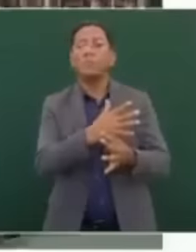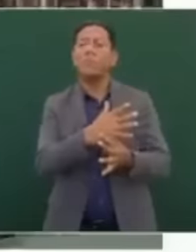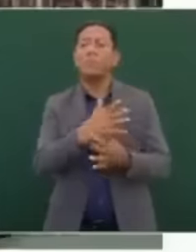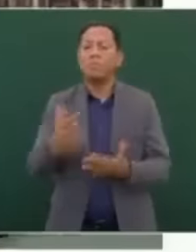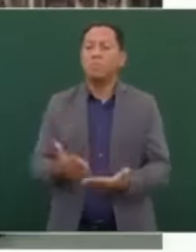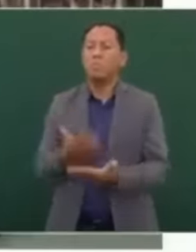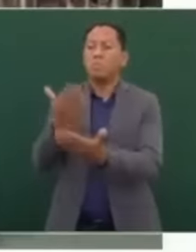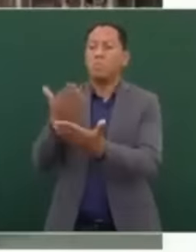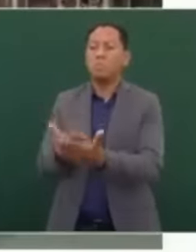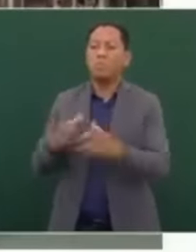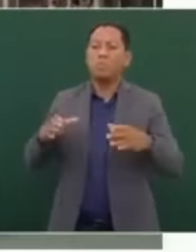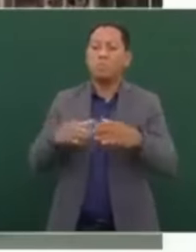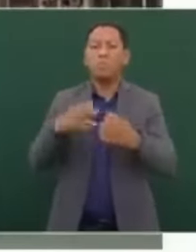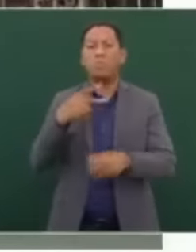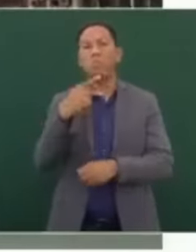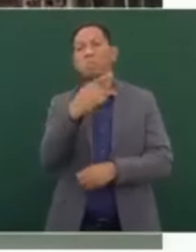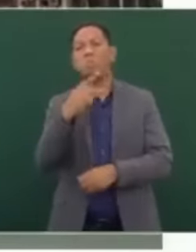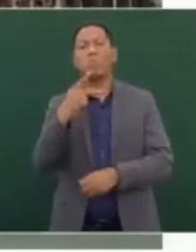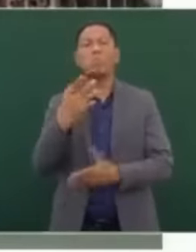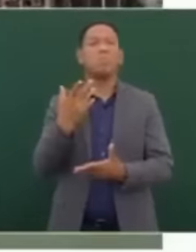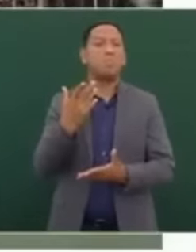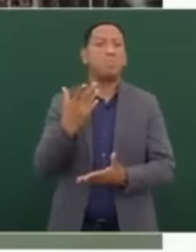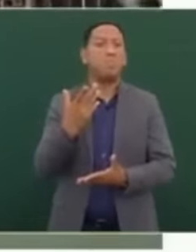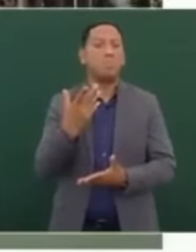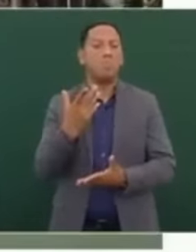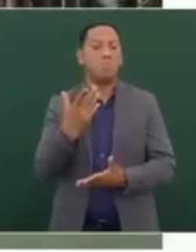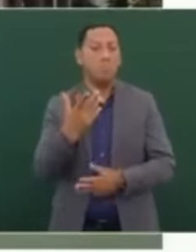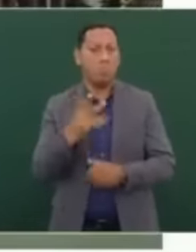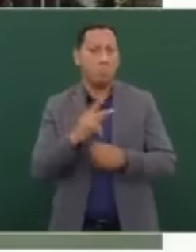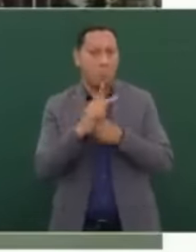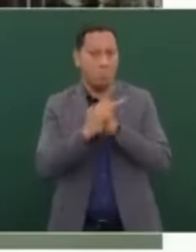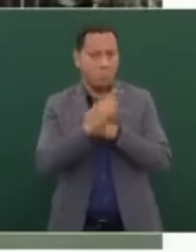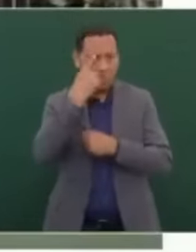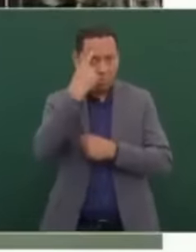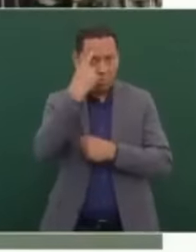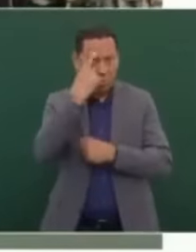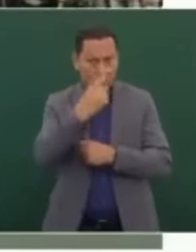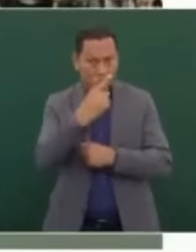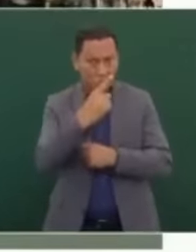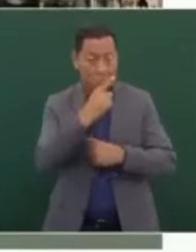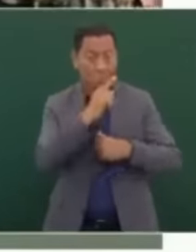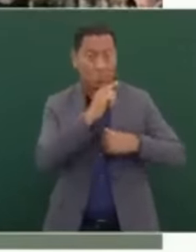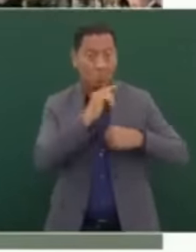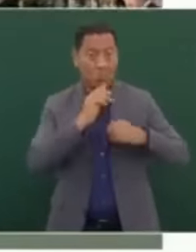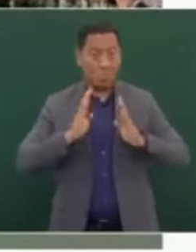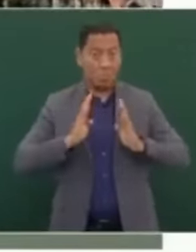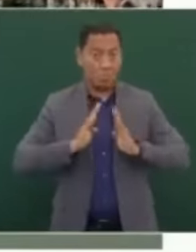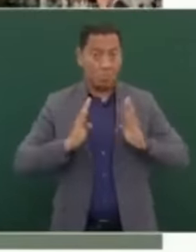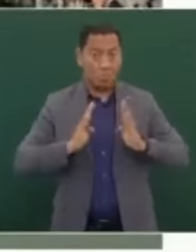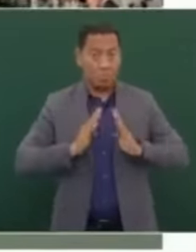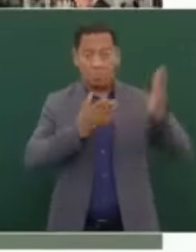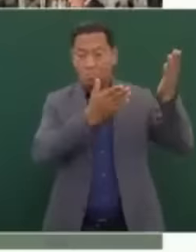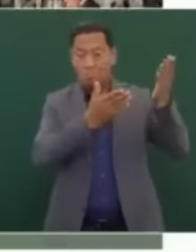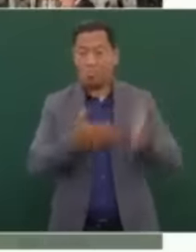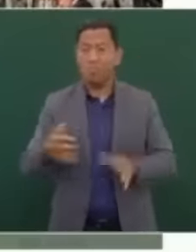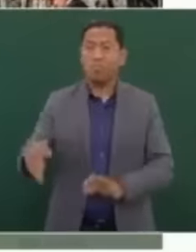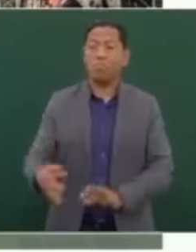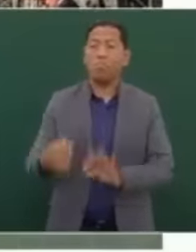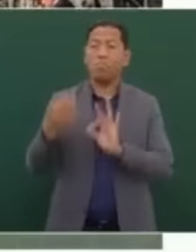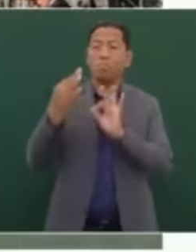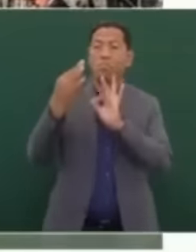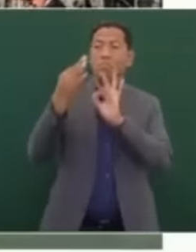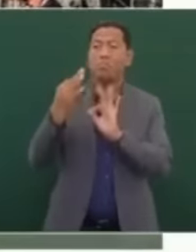al Congreso de su país que ocuparan soldados norteamericanos en nuestro territorio para enfrentar a